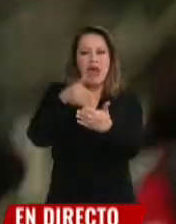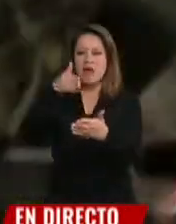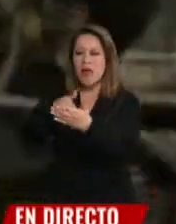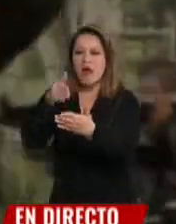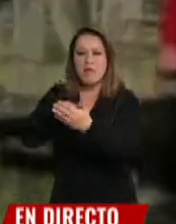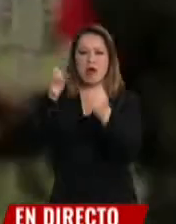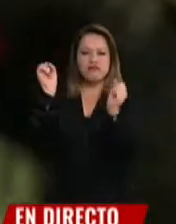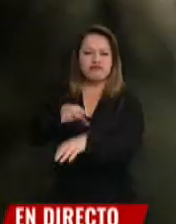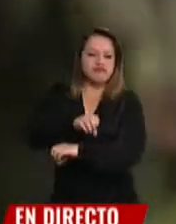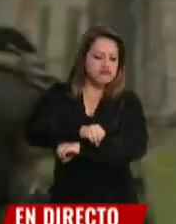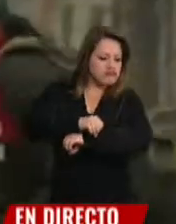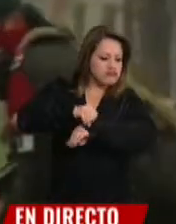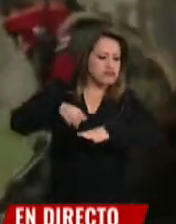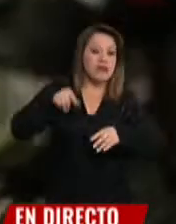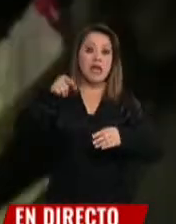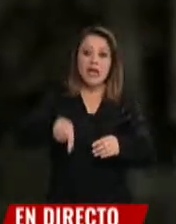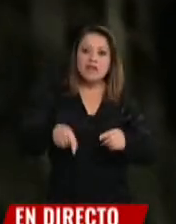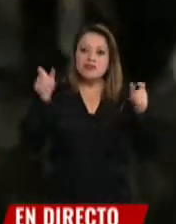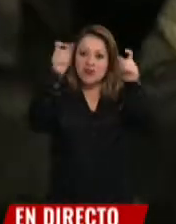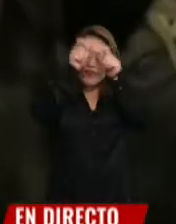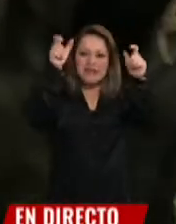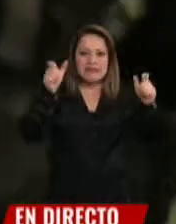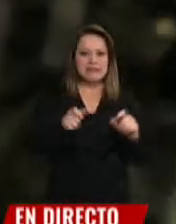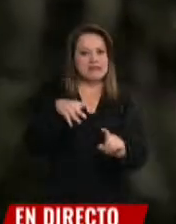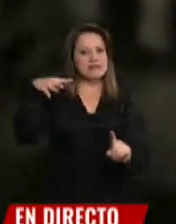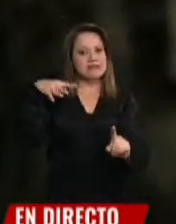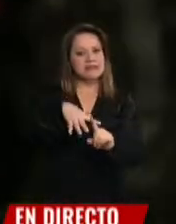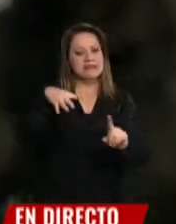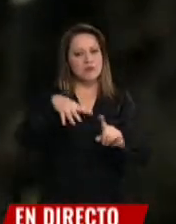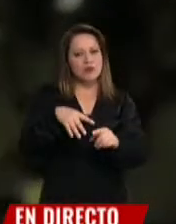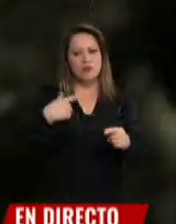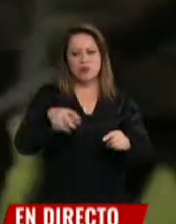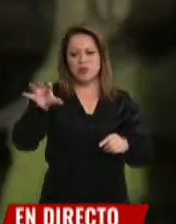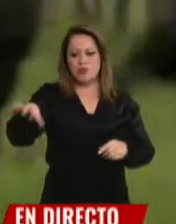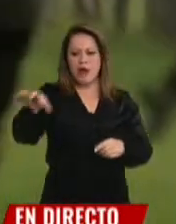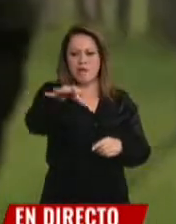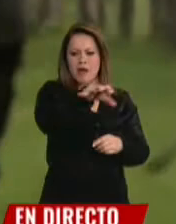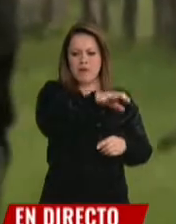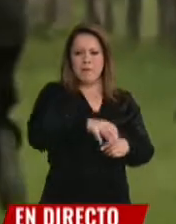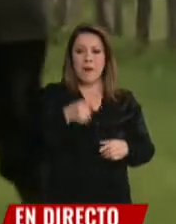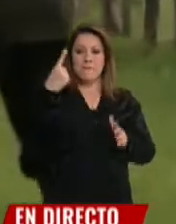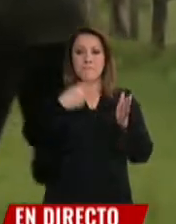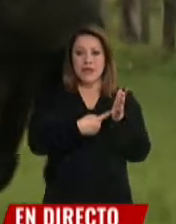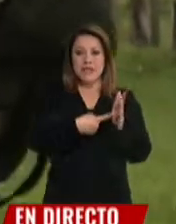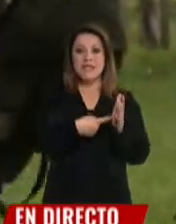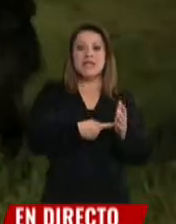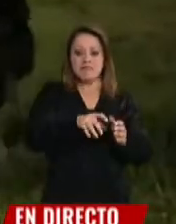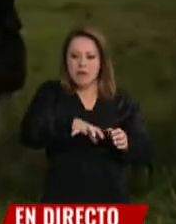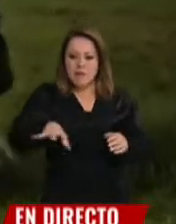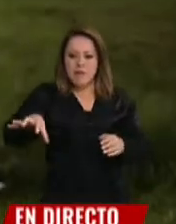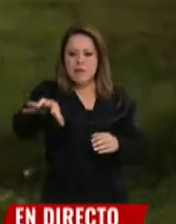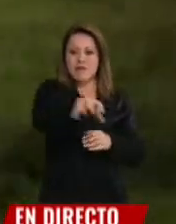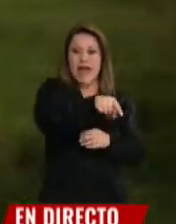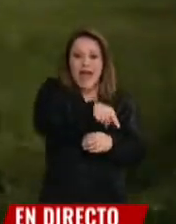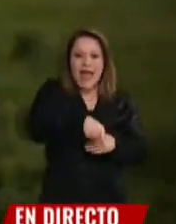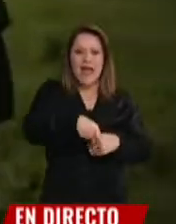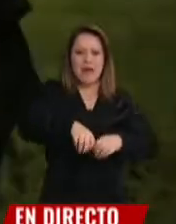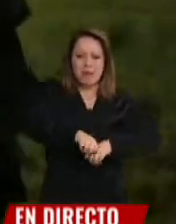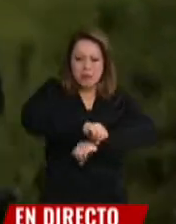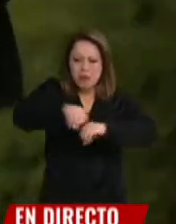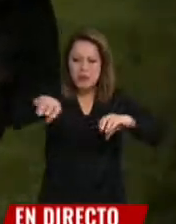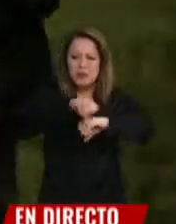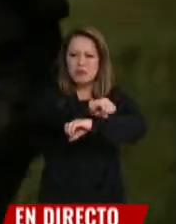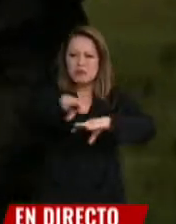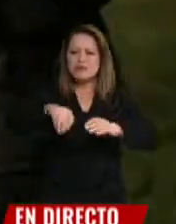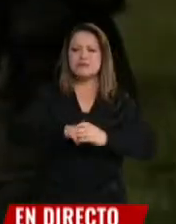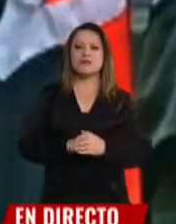grandes pérdidas al Estado por el daño causado a más de 1,000 secciones de oleoductos. Las personas que tendrán que